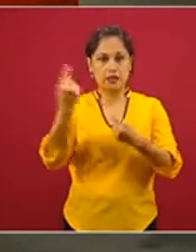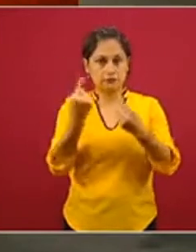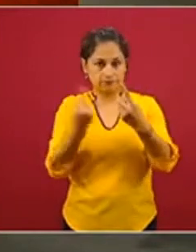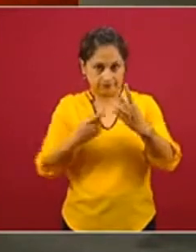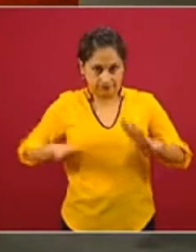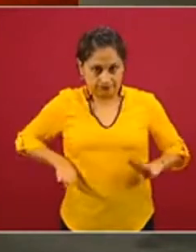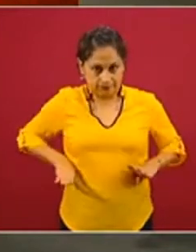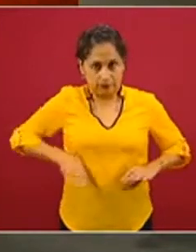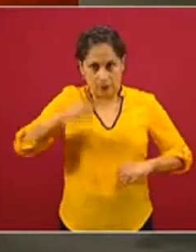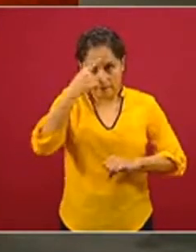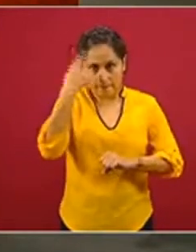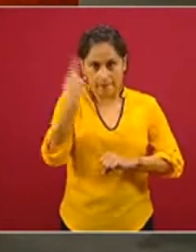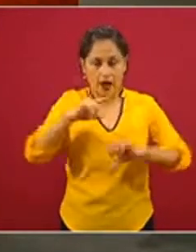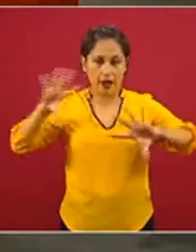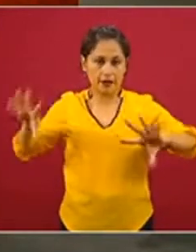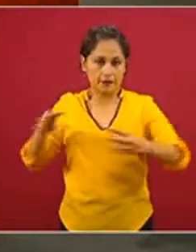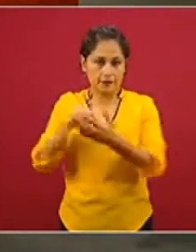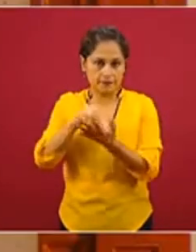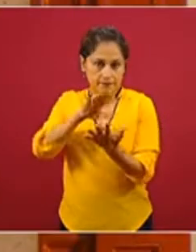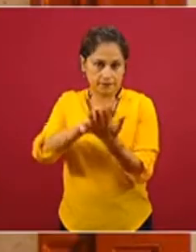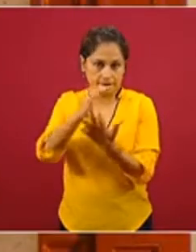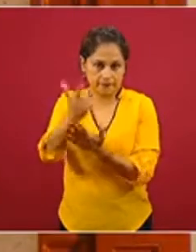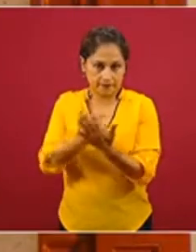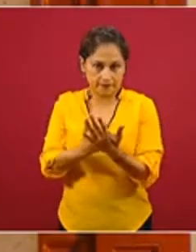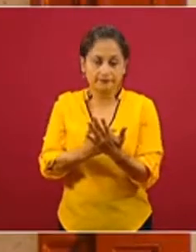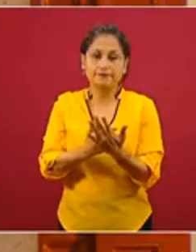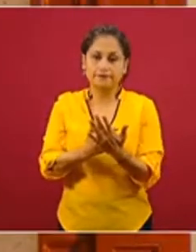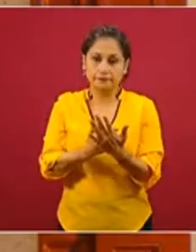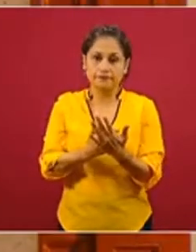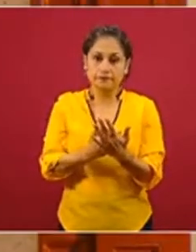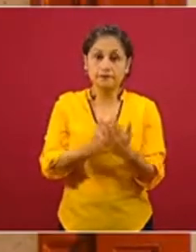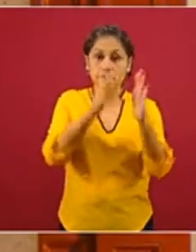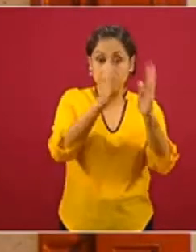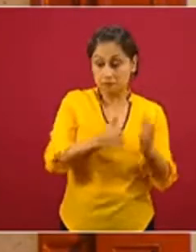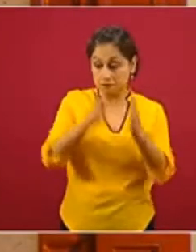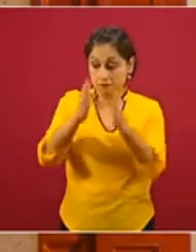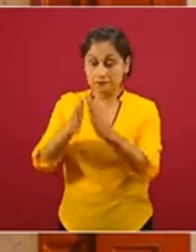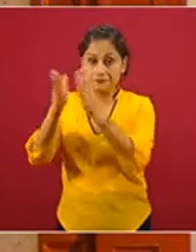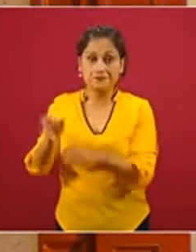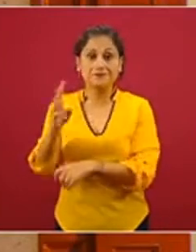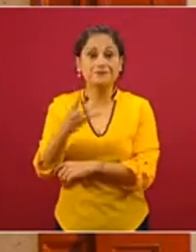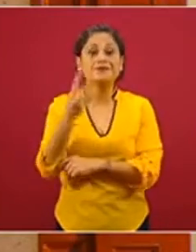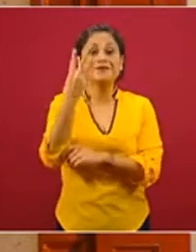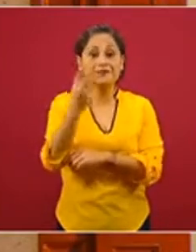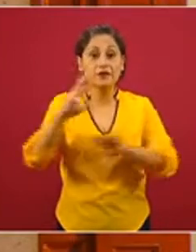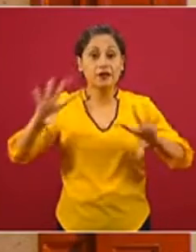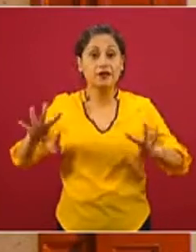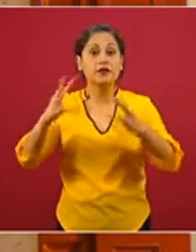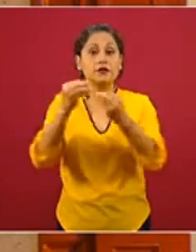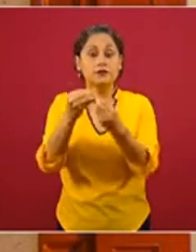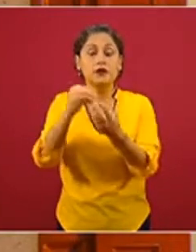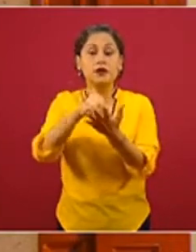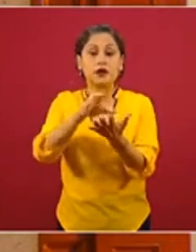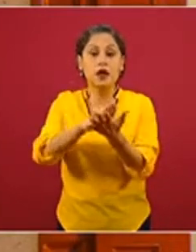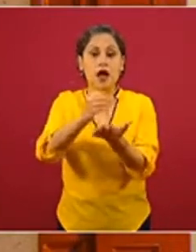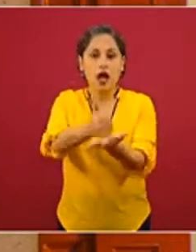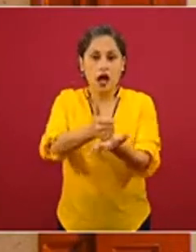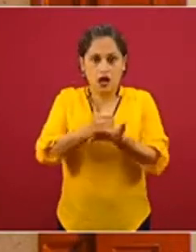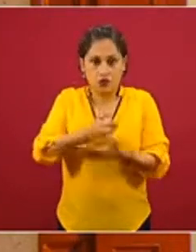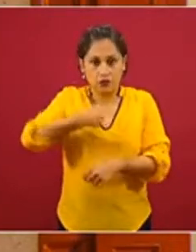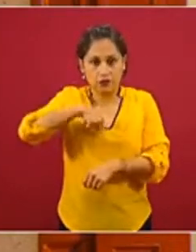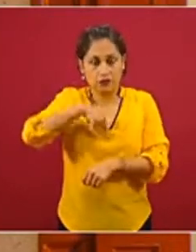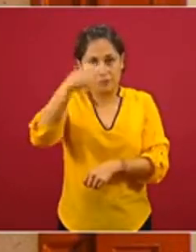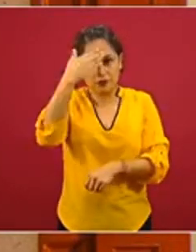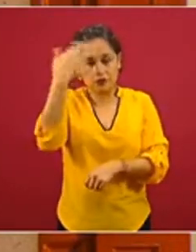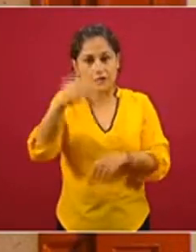sumando el input de estos tres modelos, podemos lógicamente contribuir a conocer cuál es la circulación del virus a nivel